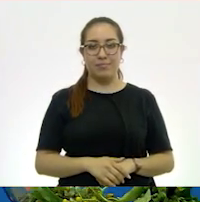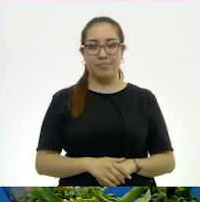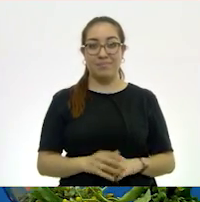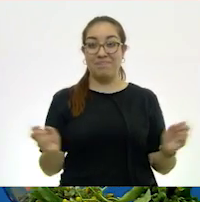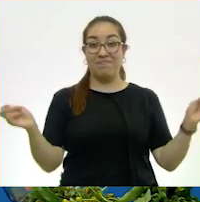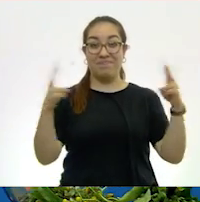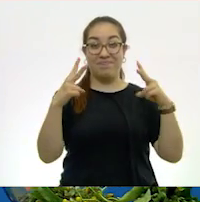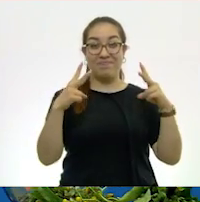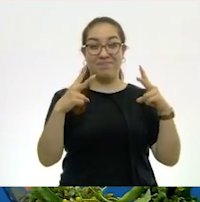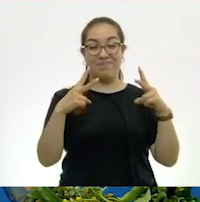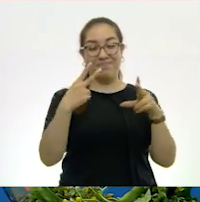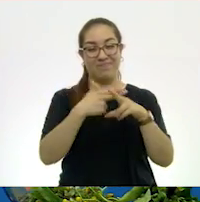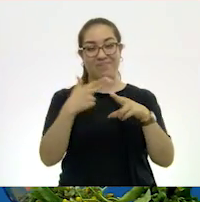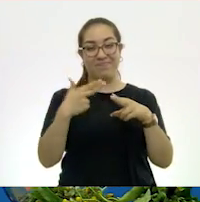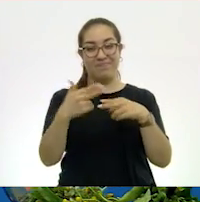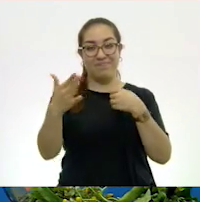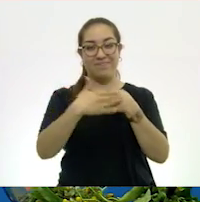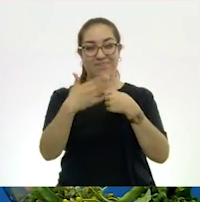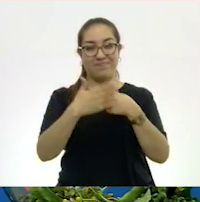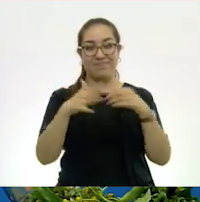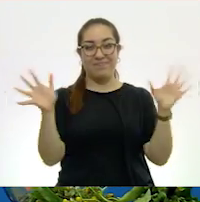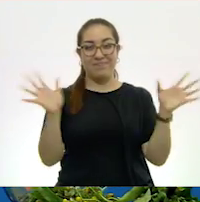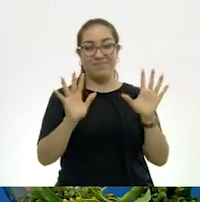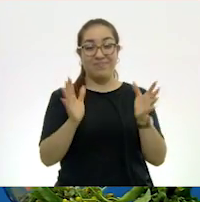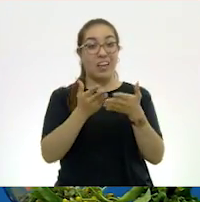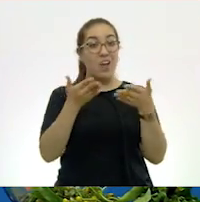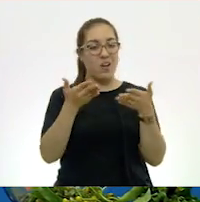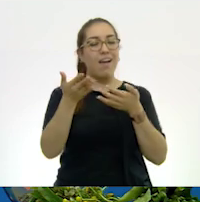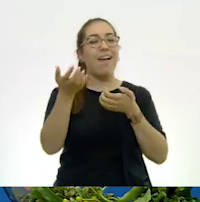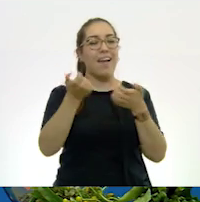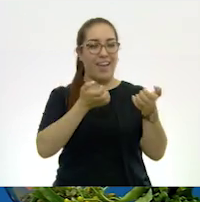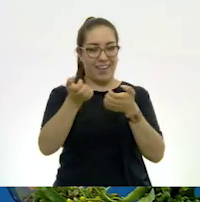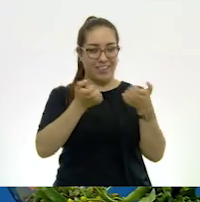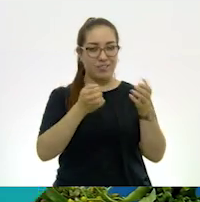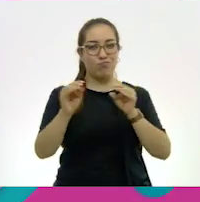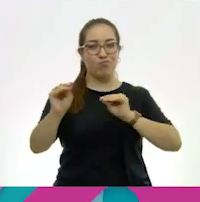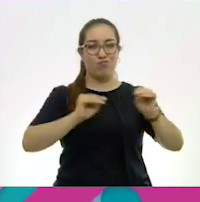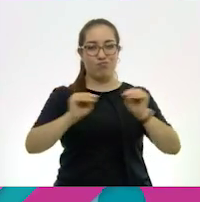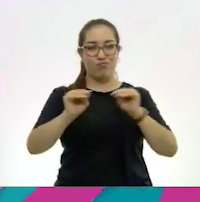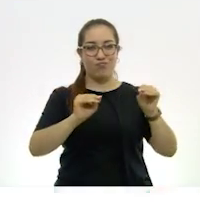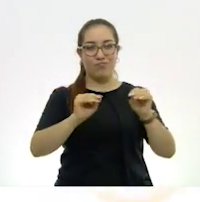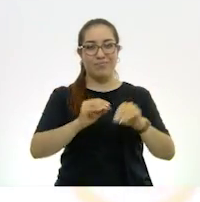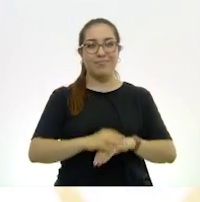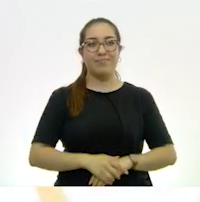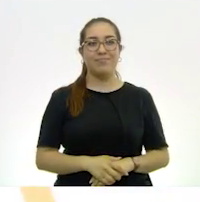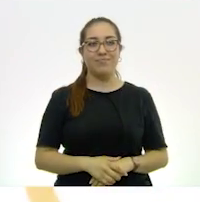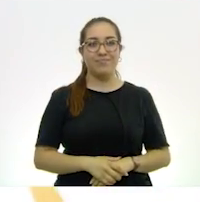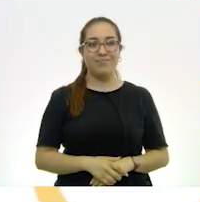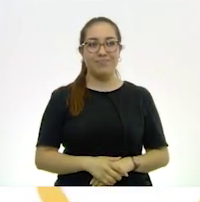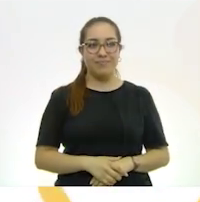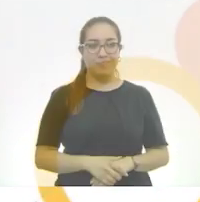Nos vemos y hasta la próxima. Llegó el momento de movernos un poco.